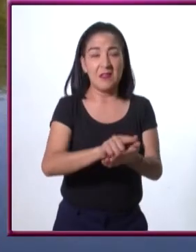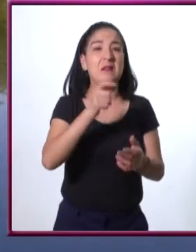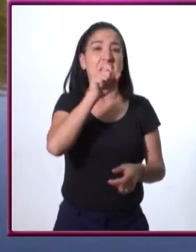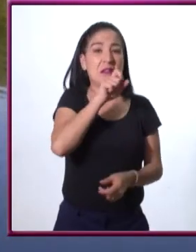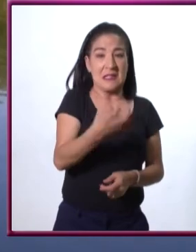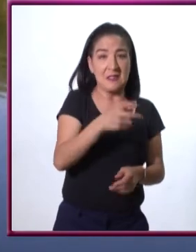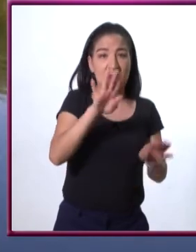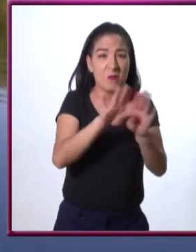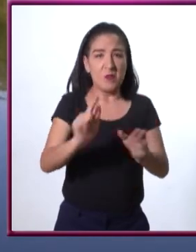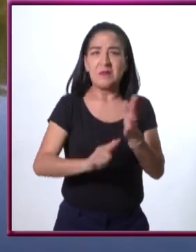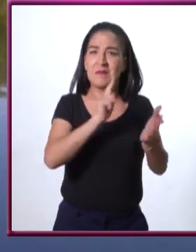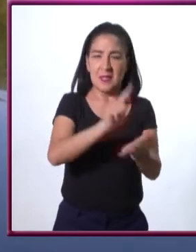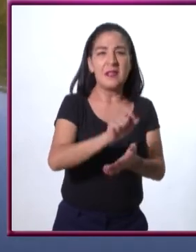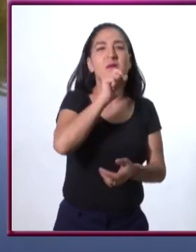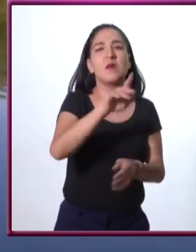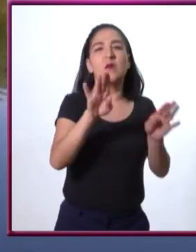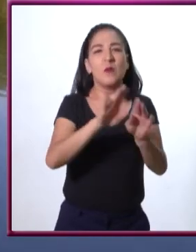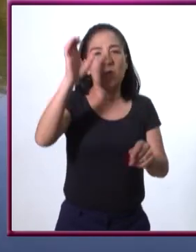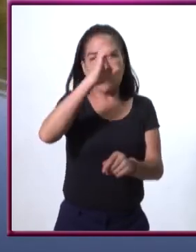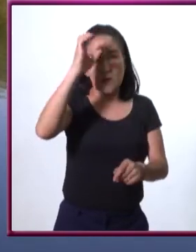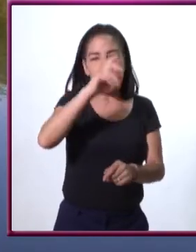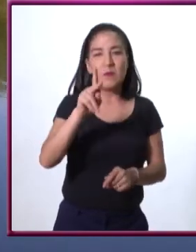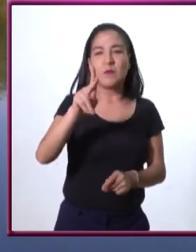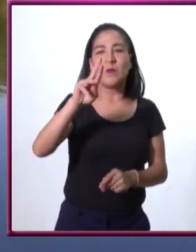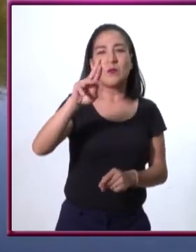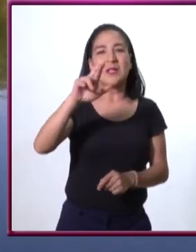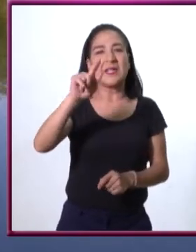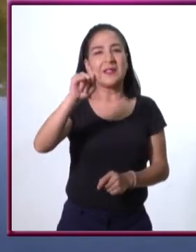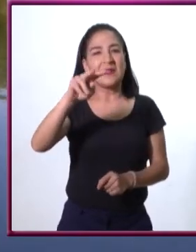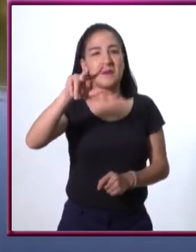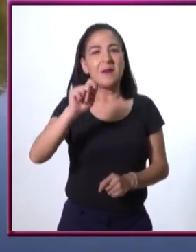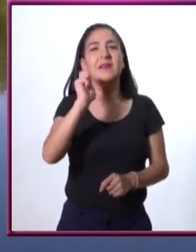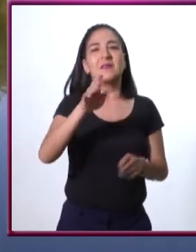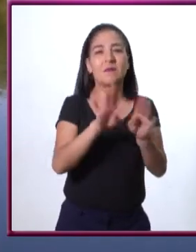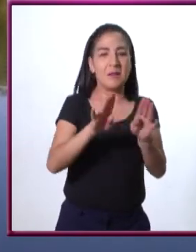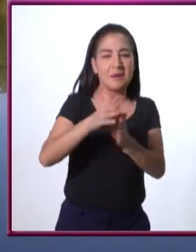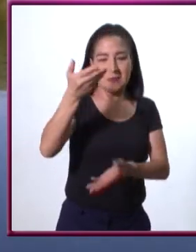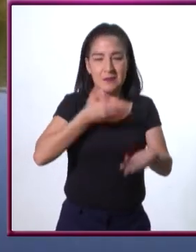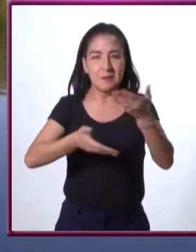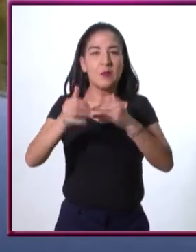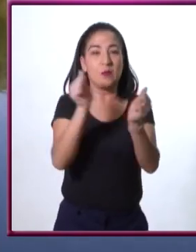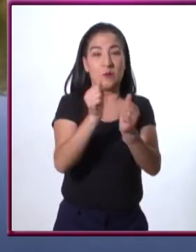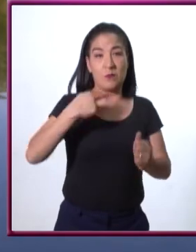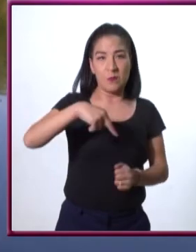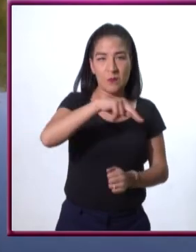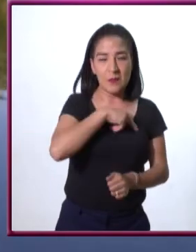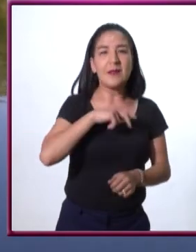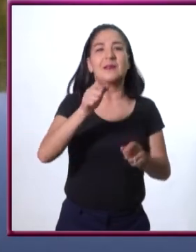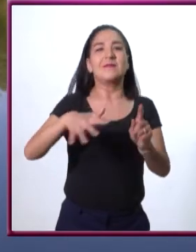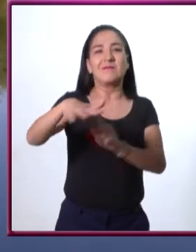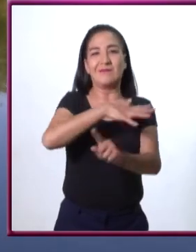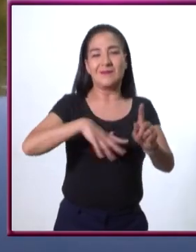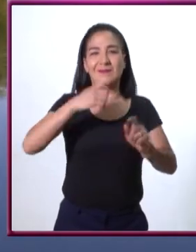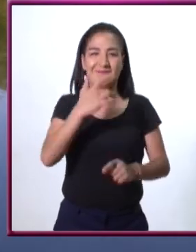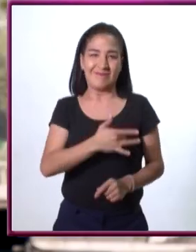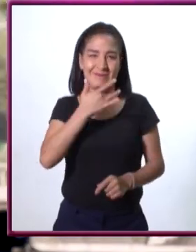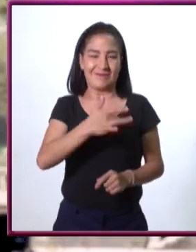legal. La cultura punitiva influye de manera muy negativa en las relaciones que tenemos con nosotros y en nuestras